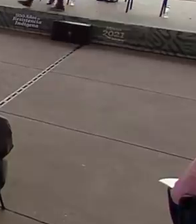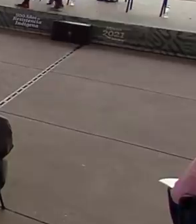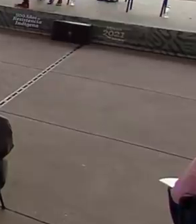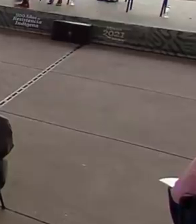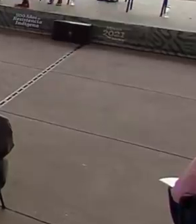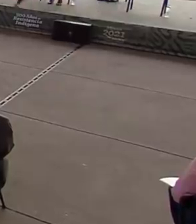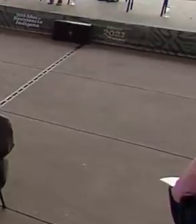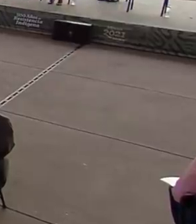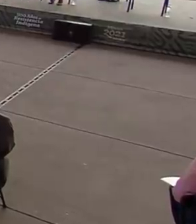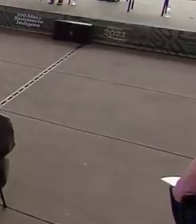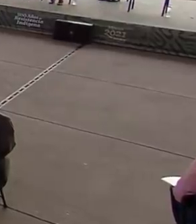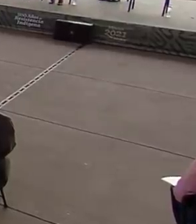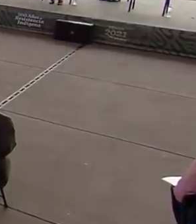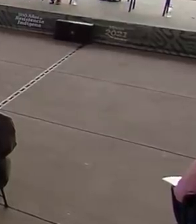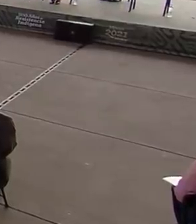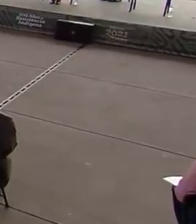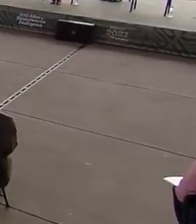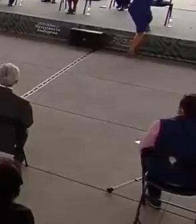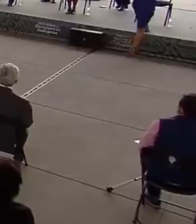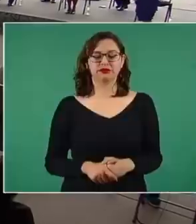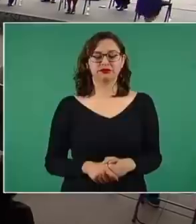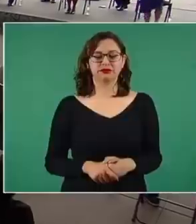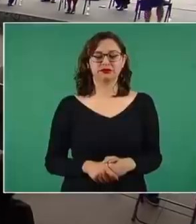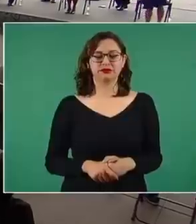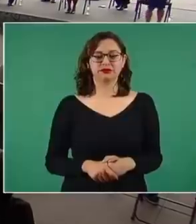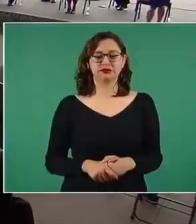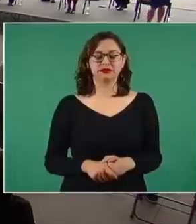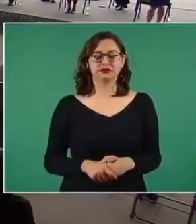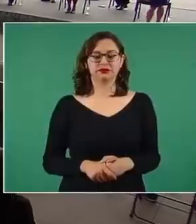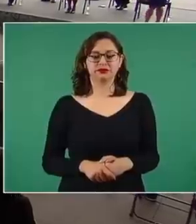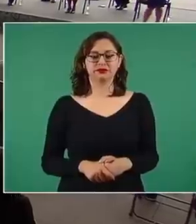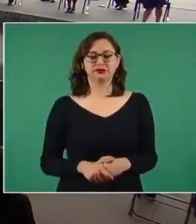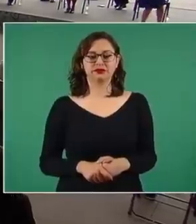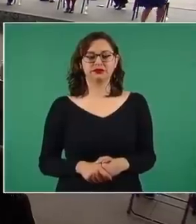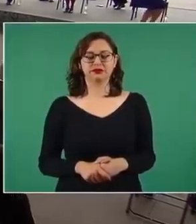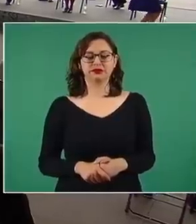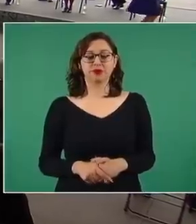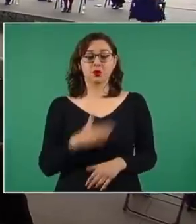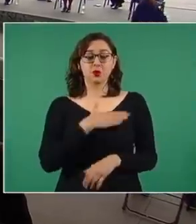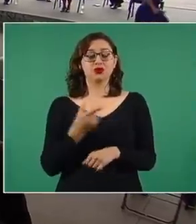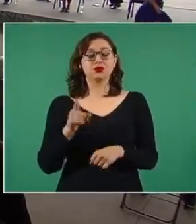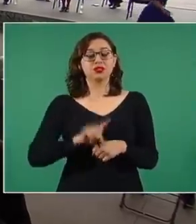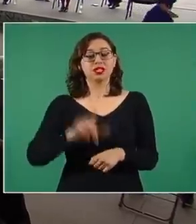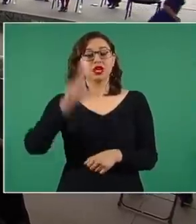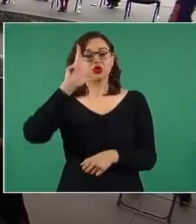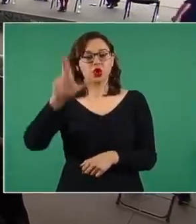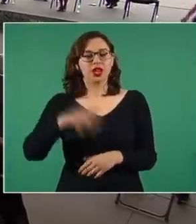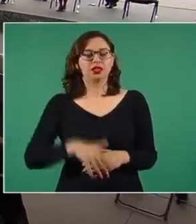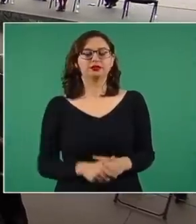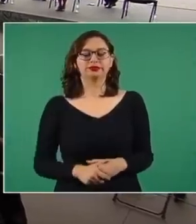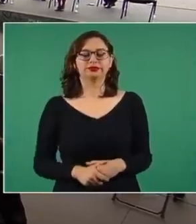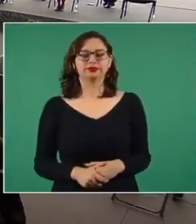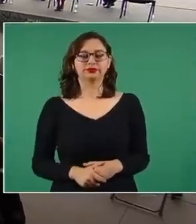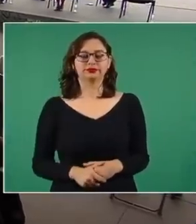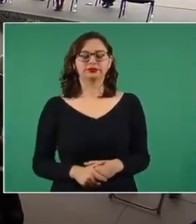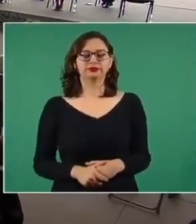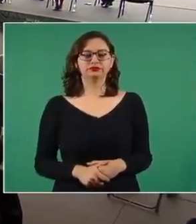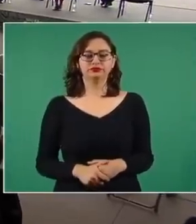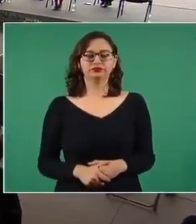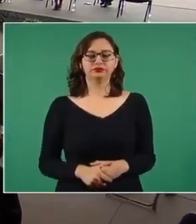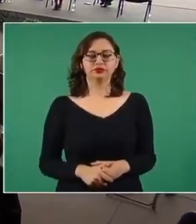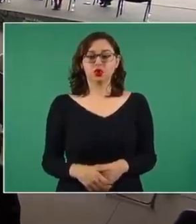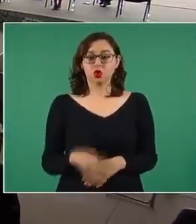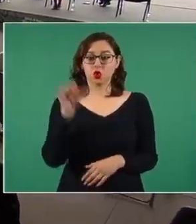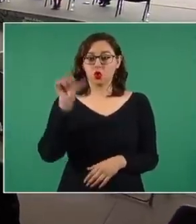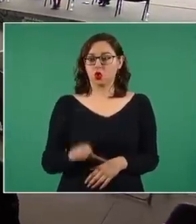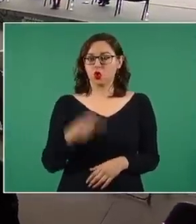del estado de Arizona, Estados Unidos. I am honored to be here. Estoy honrada de estar aquí el día